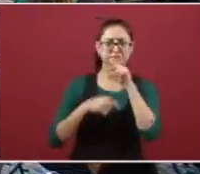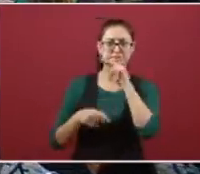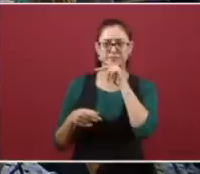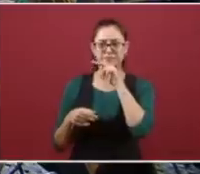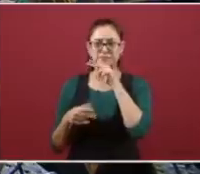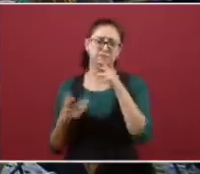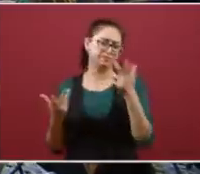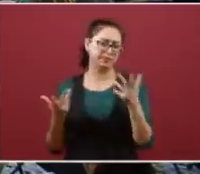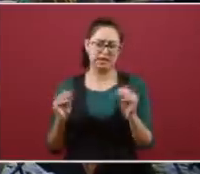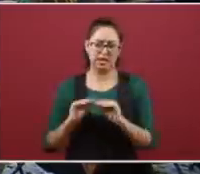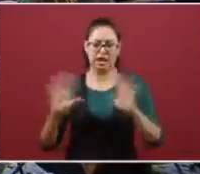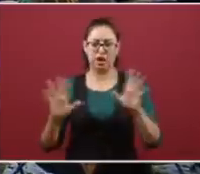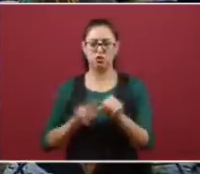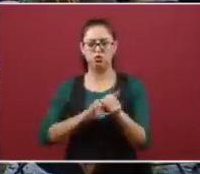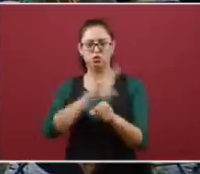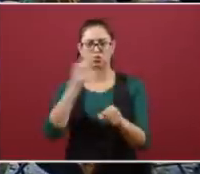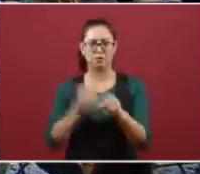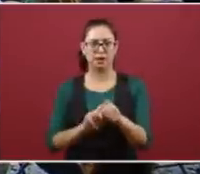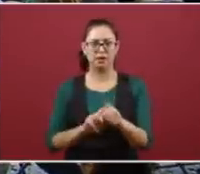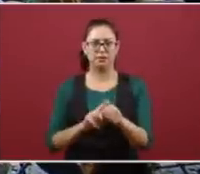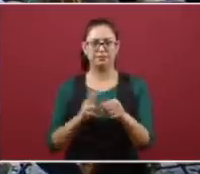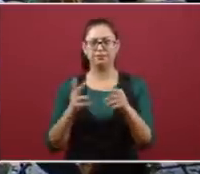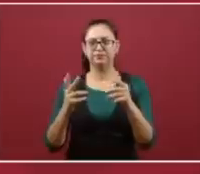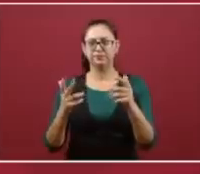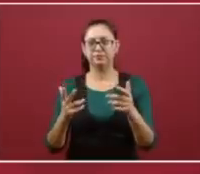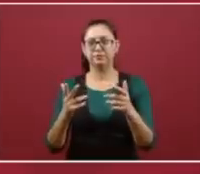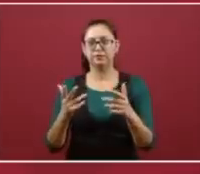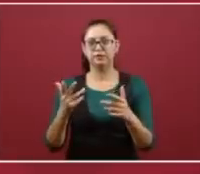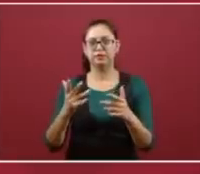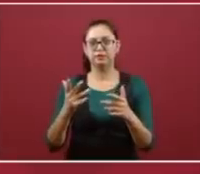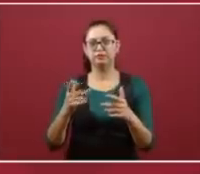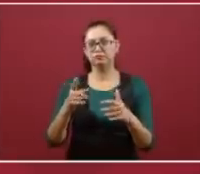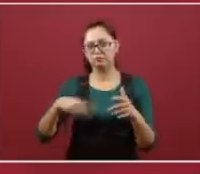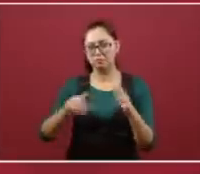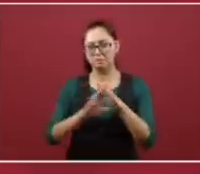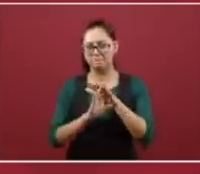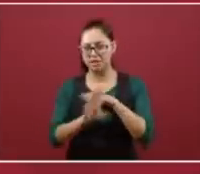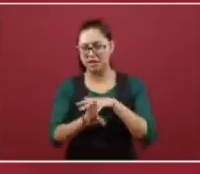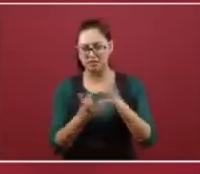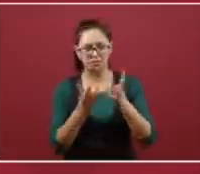natural por el caso de los migrantes